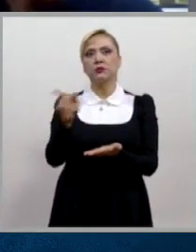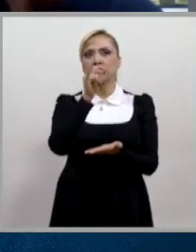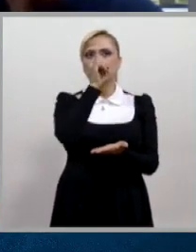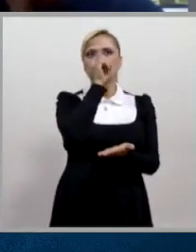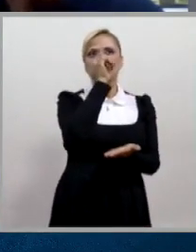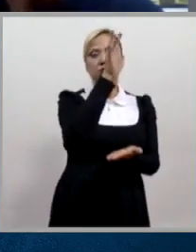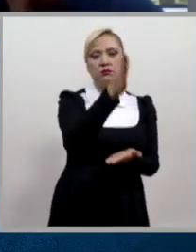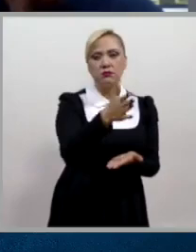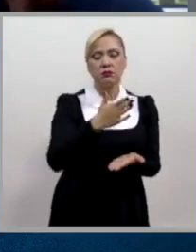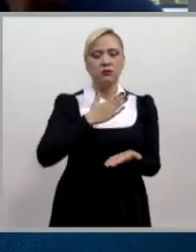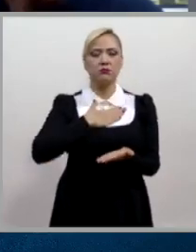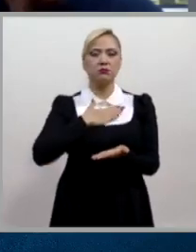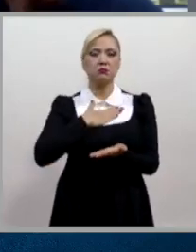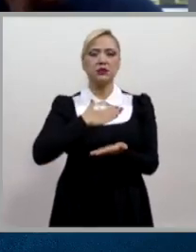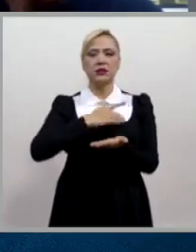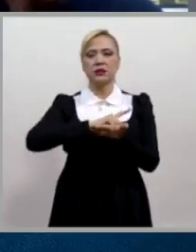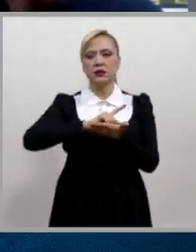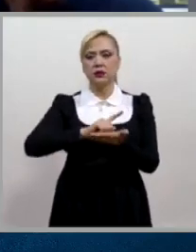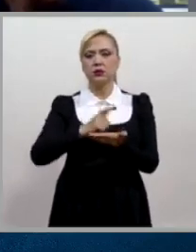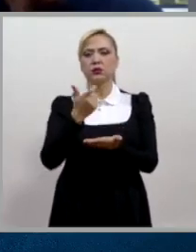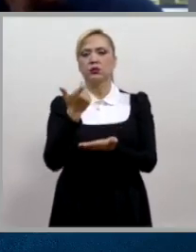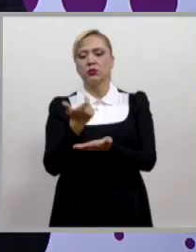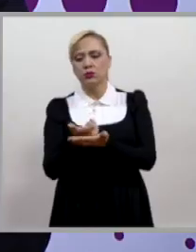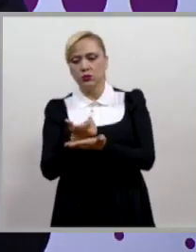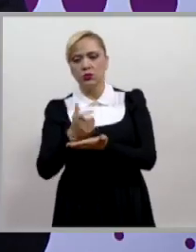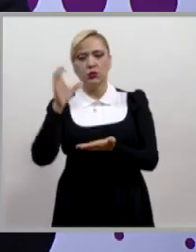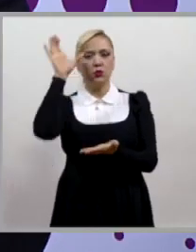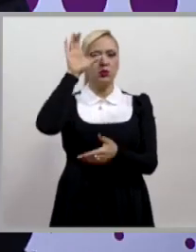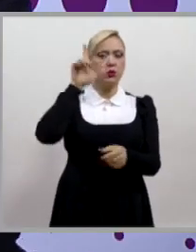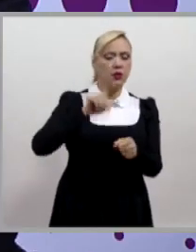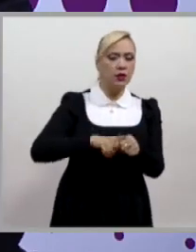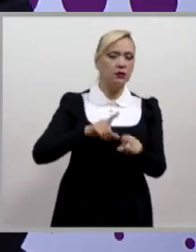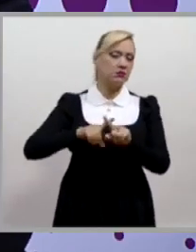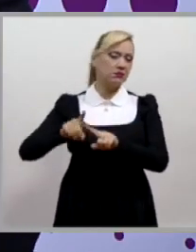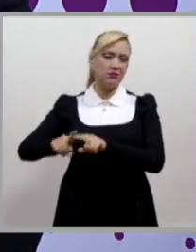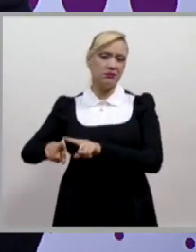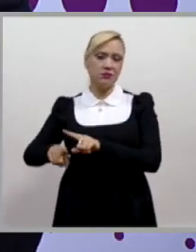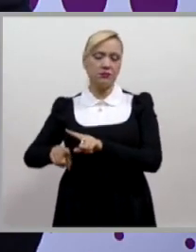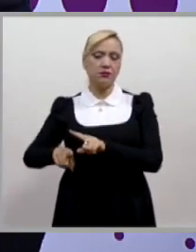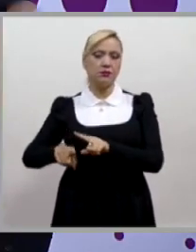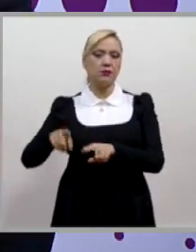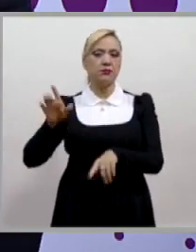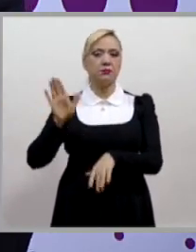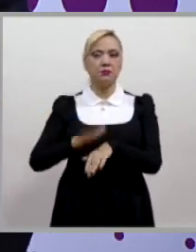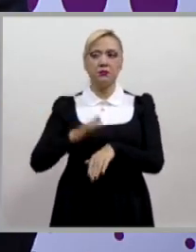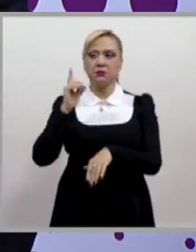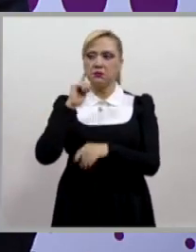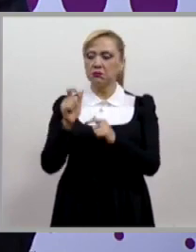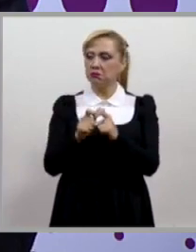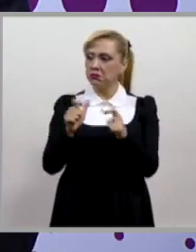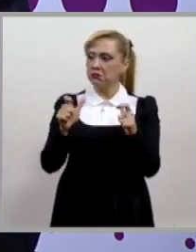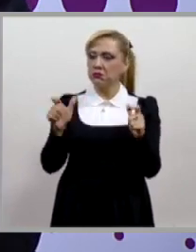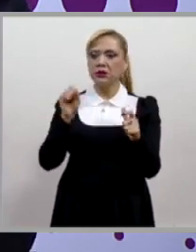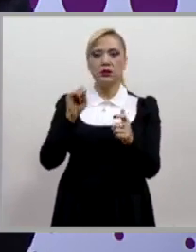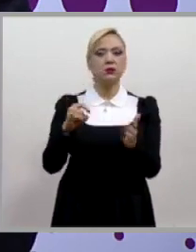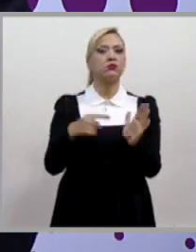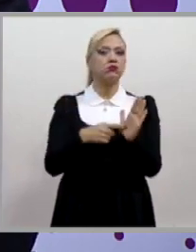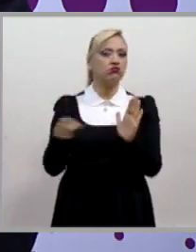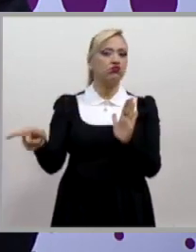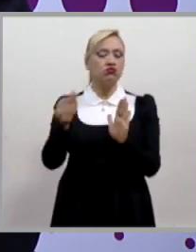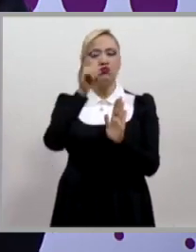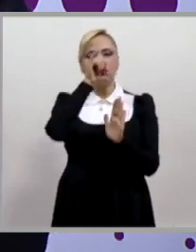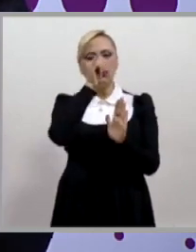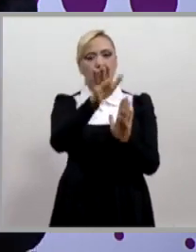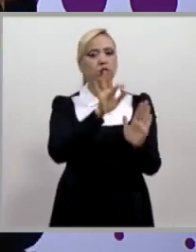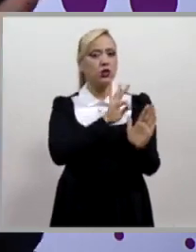cualquier derecho económico, social, cultural. O yo diría casi el único. Cada vez se ha ensanchado más para permitir que los ciudadanos reclamen,